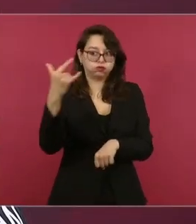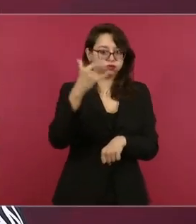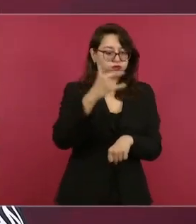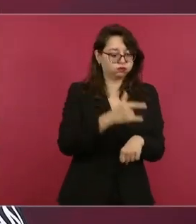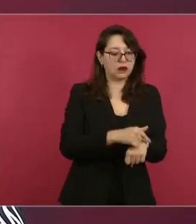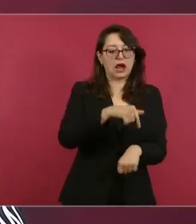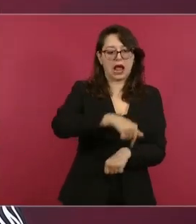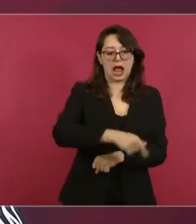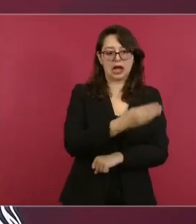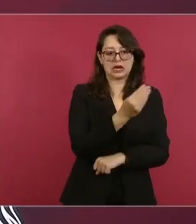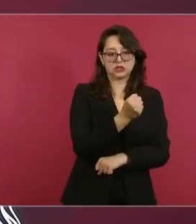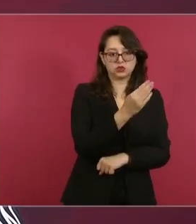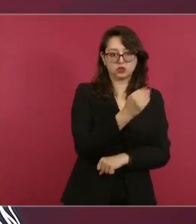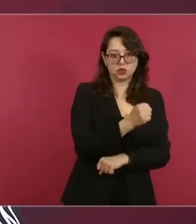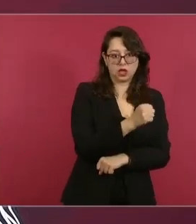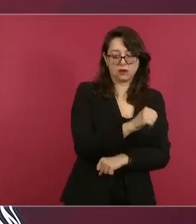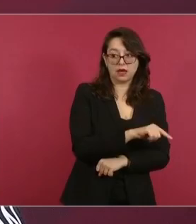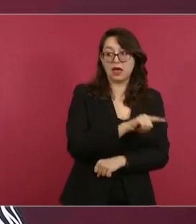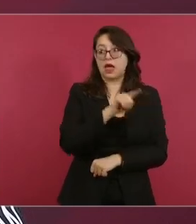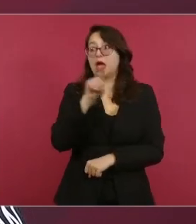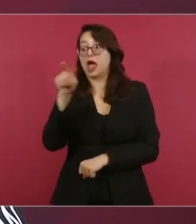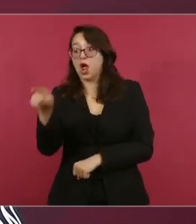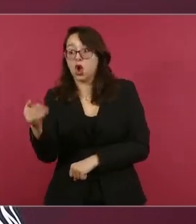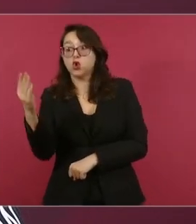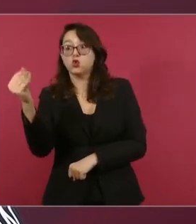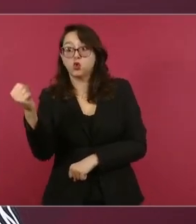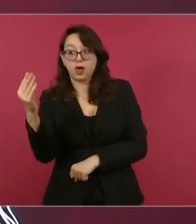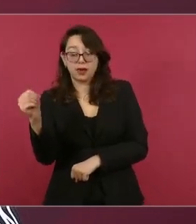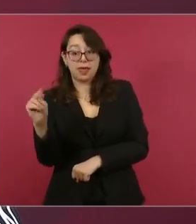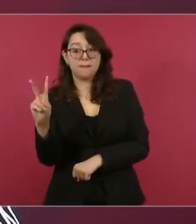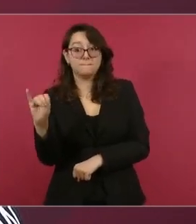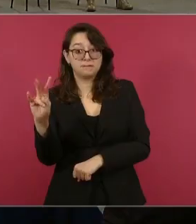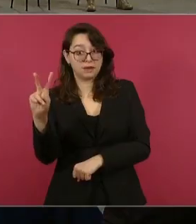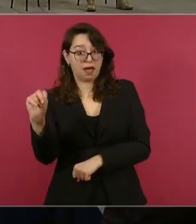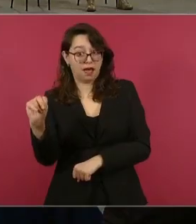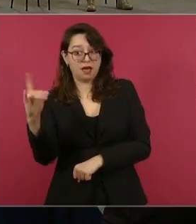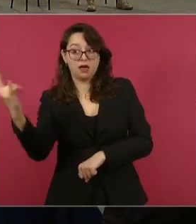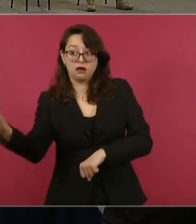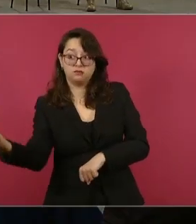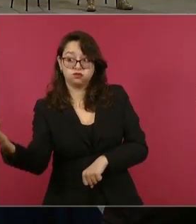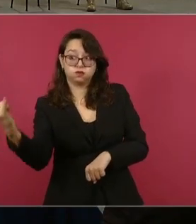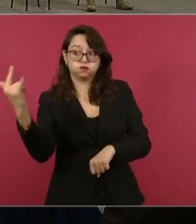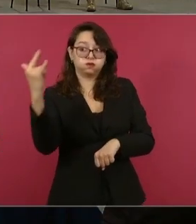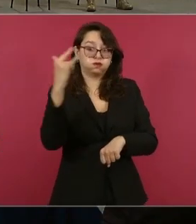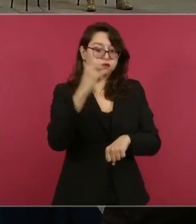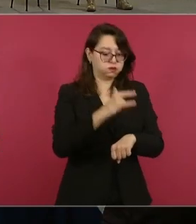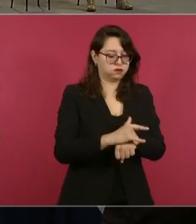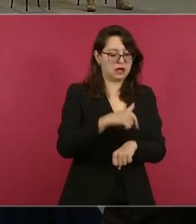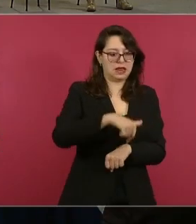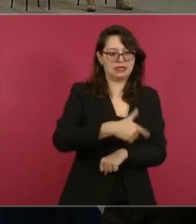8:40 va a salir uno de Viva Aerobús, que va a llegar aproximadamente a las 9:40.